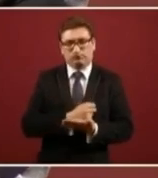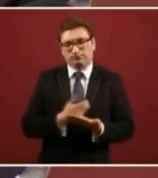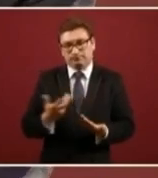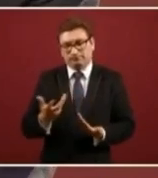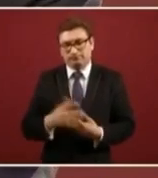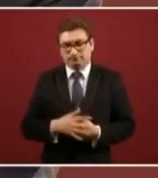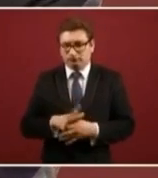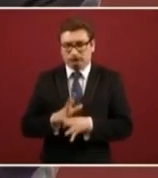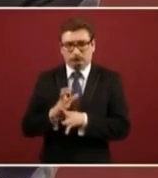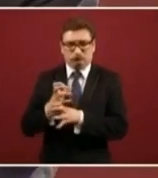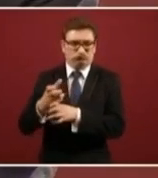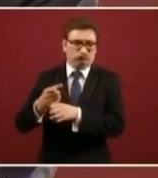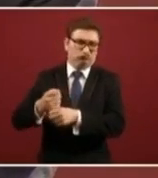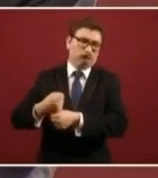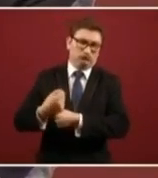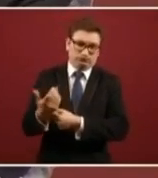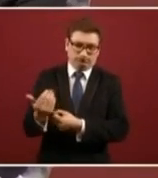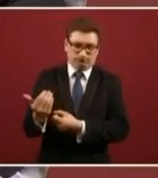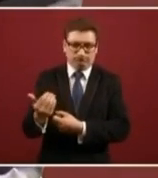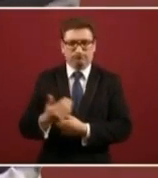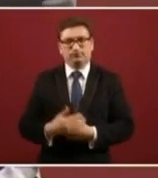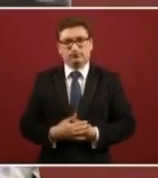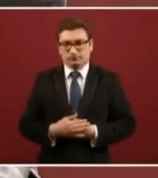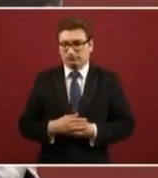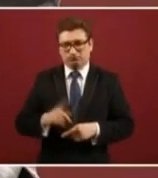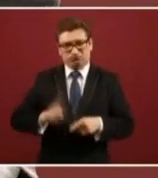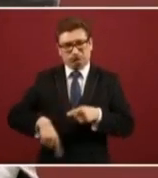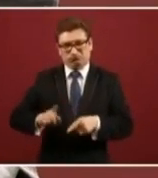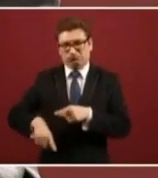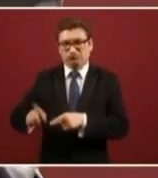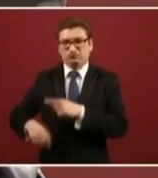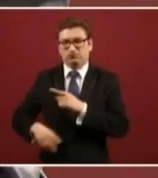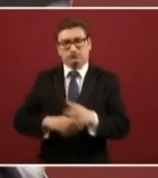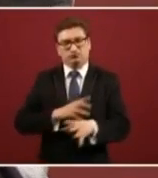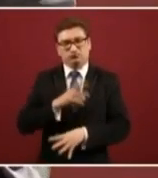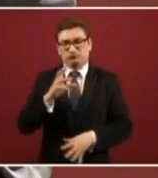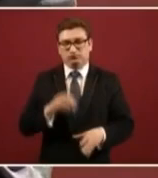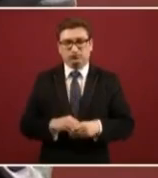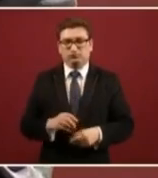a exprimir a Pemex, le quitaba todo.